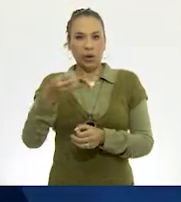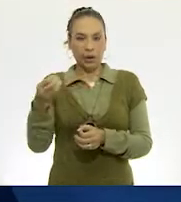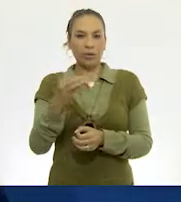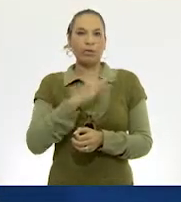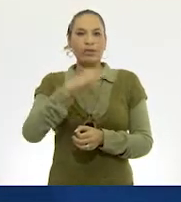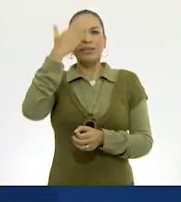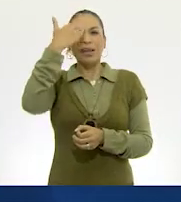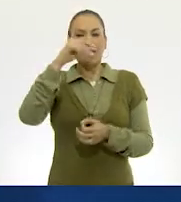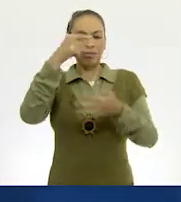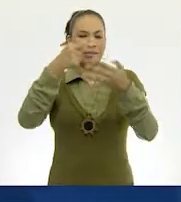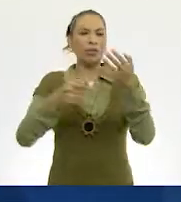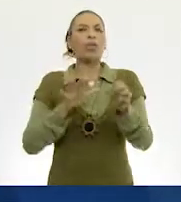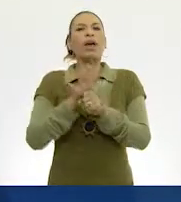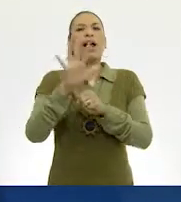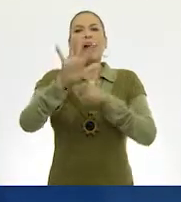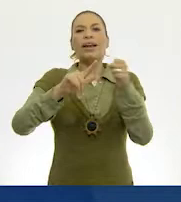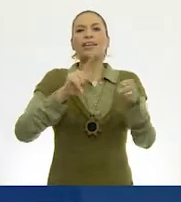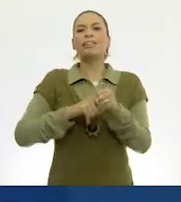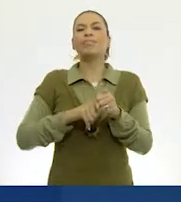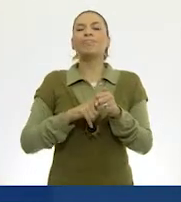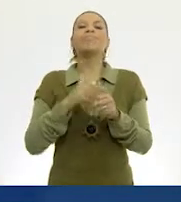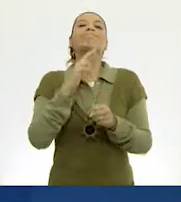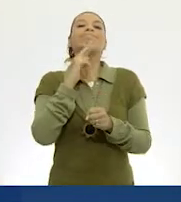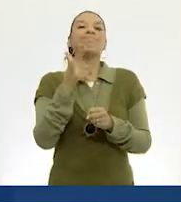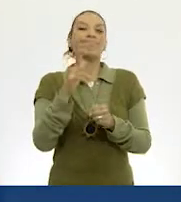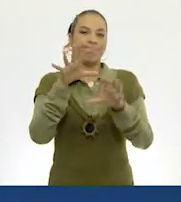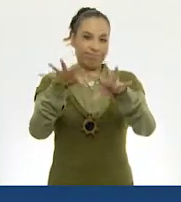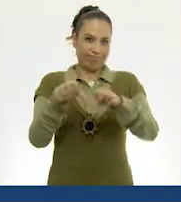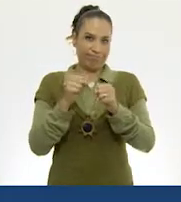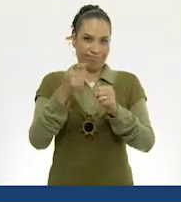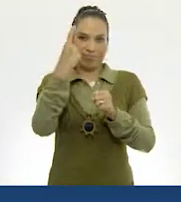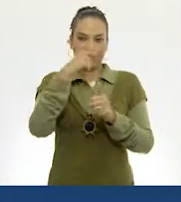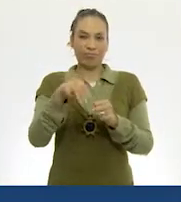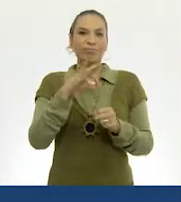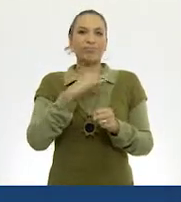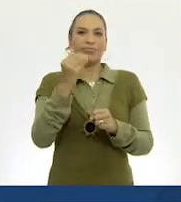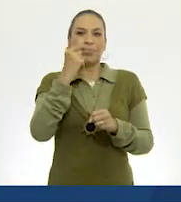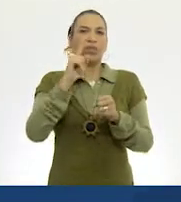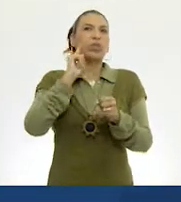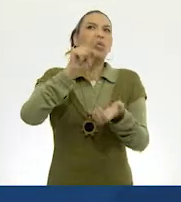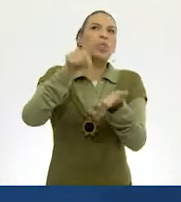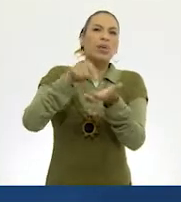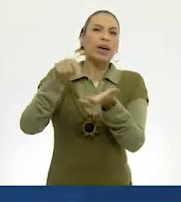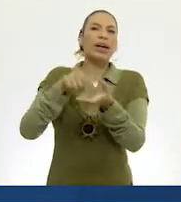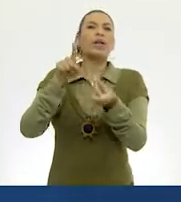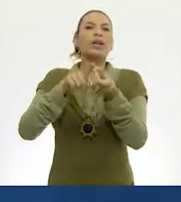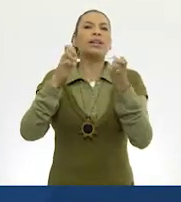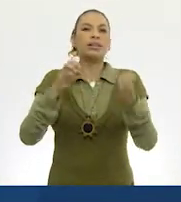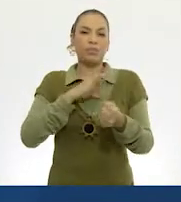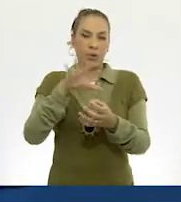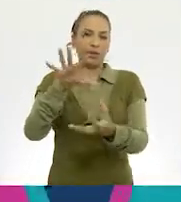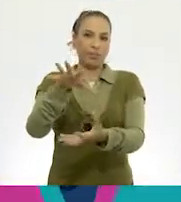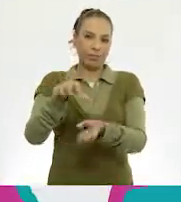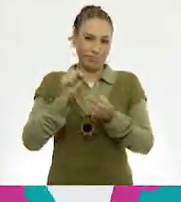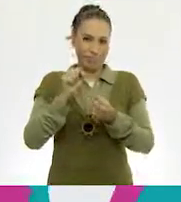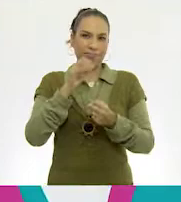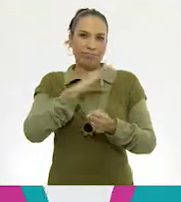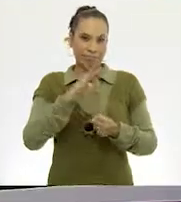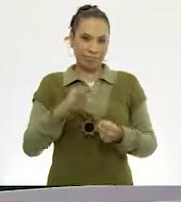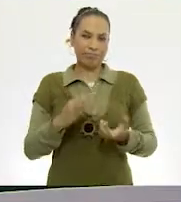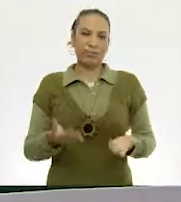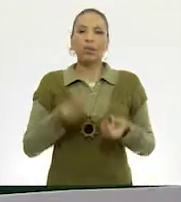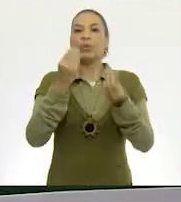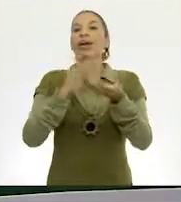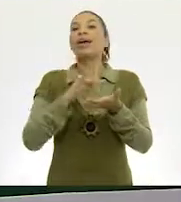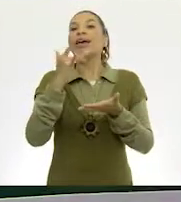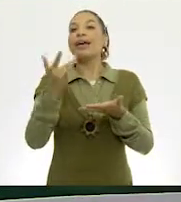y saber qué animales eran las mejores presas, dónde localizarlos y cómo atraparlos. Muchísimas